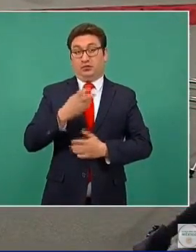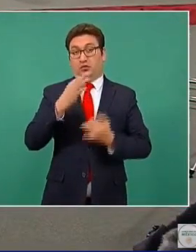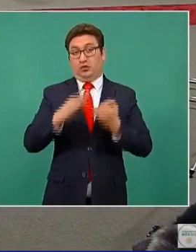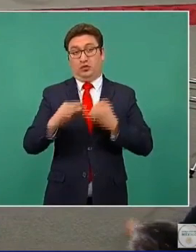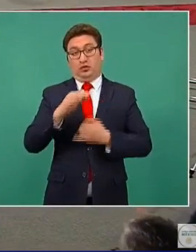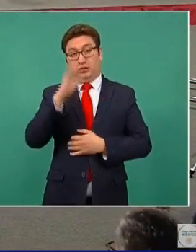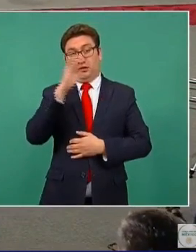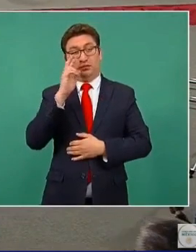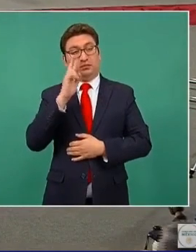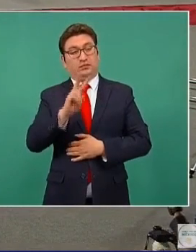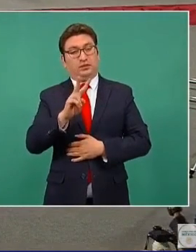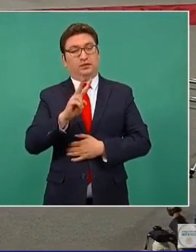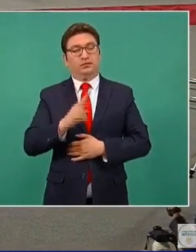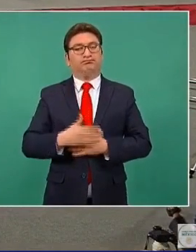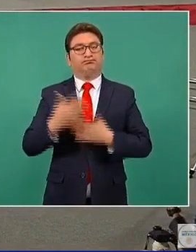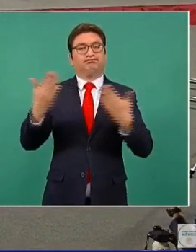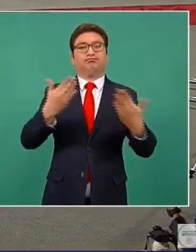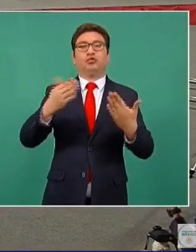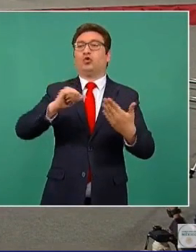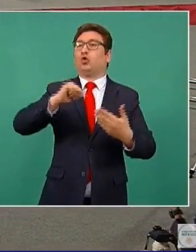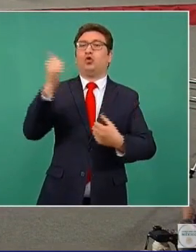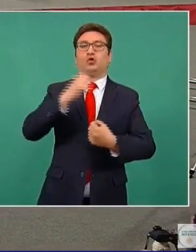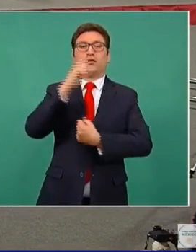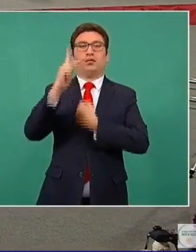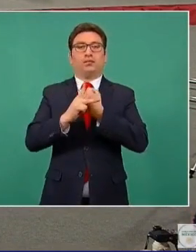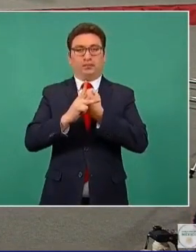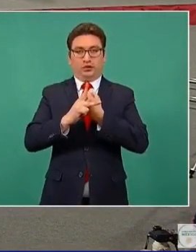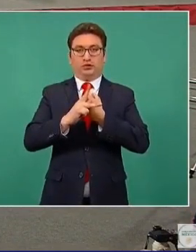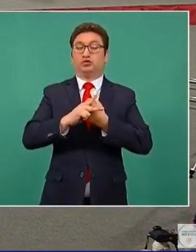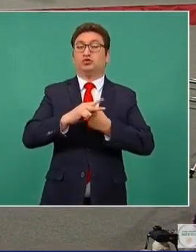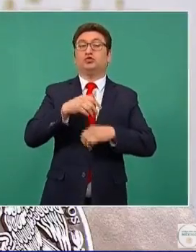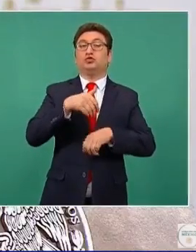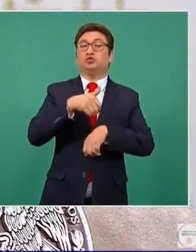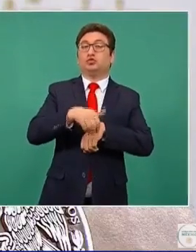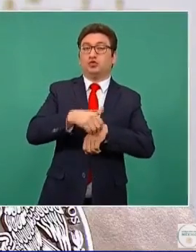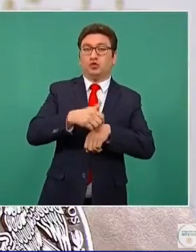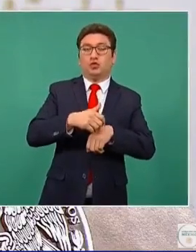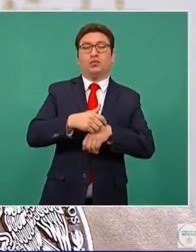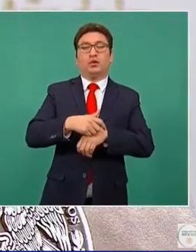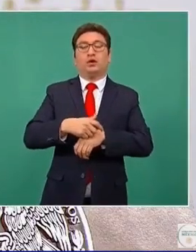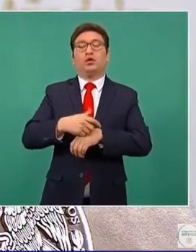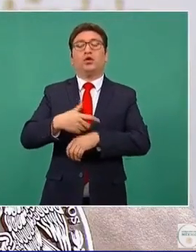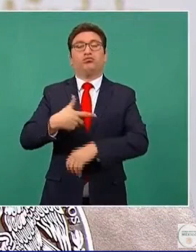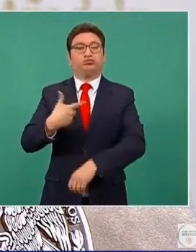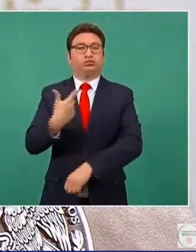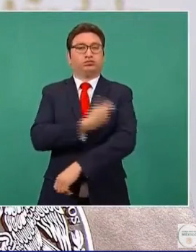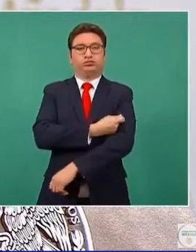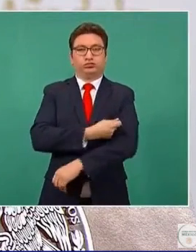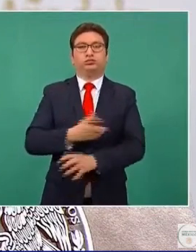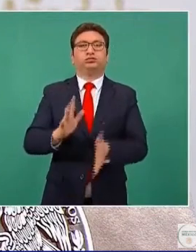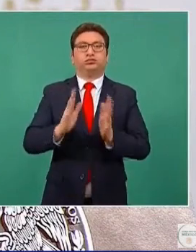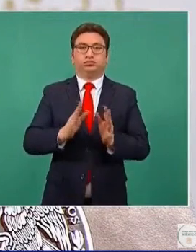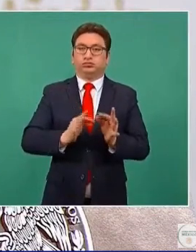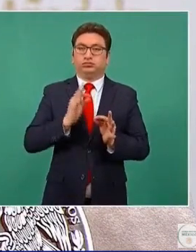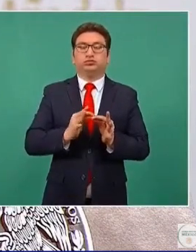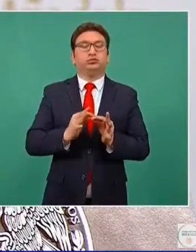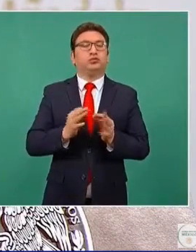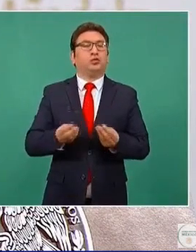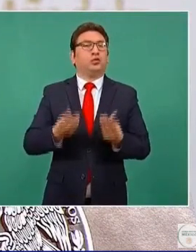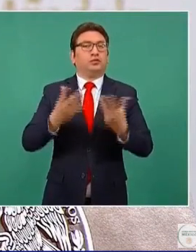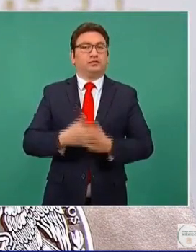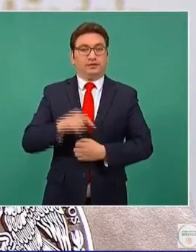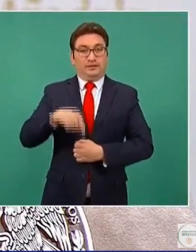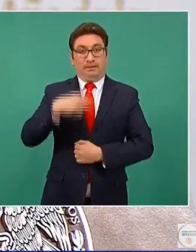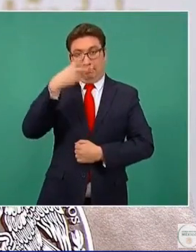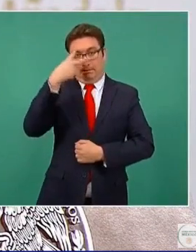imagen en comparación con otros países, si lo vemos por número de dosis que han sido ya aplicadas en las personas.